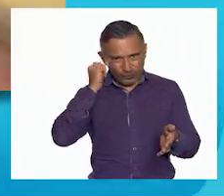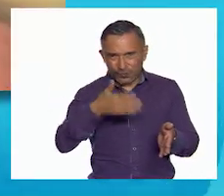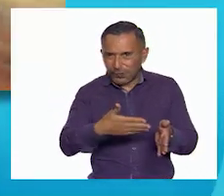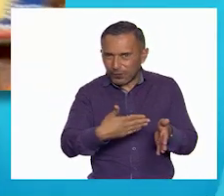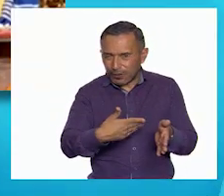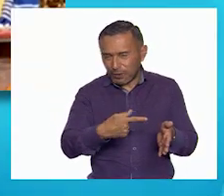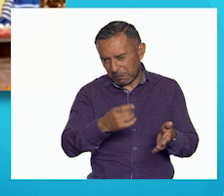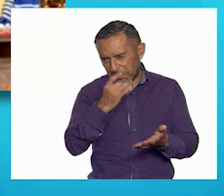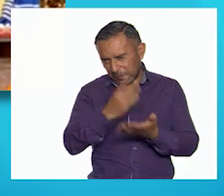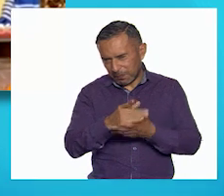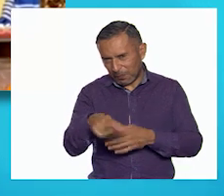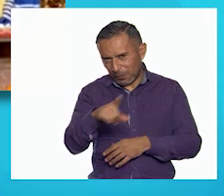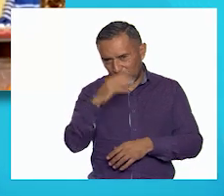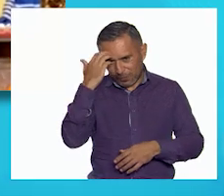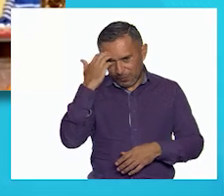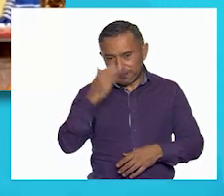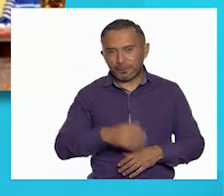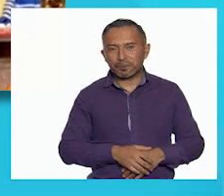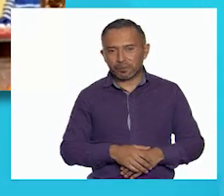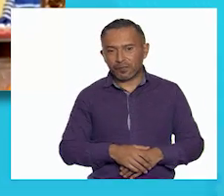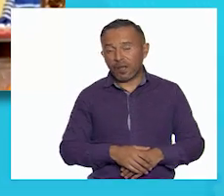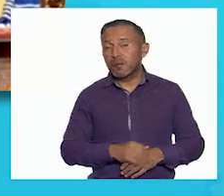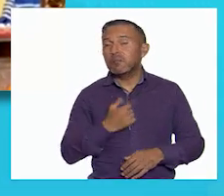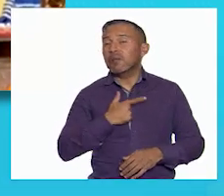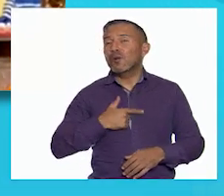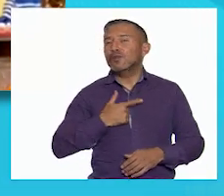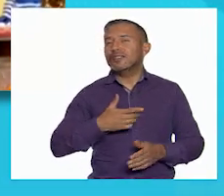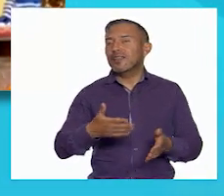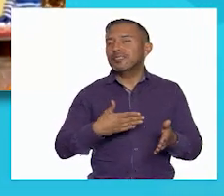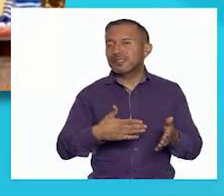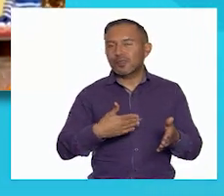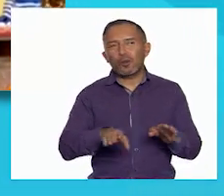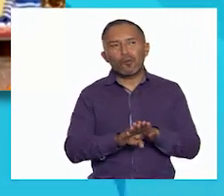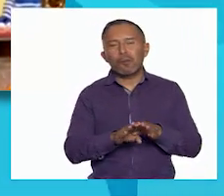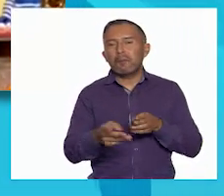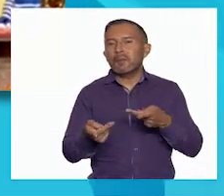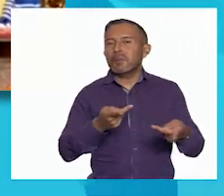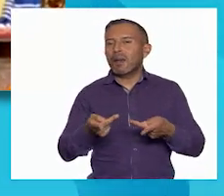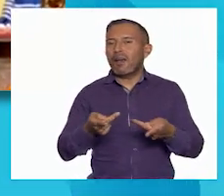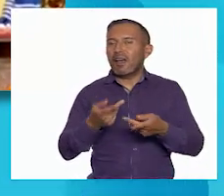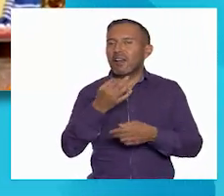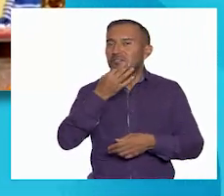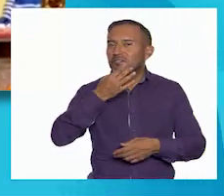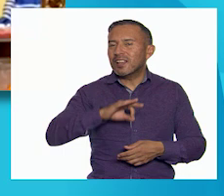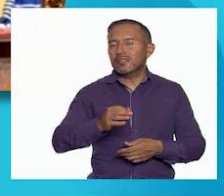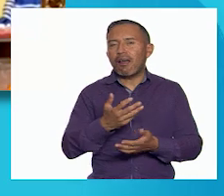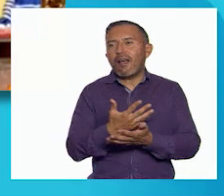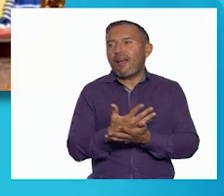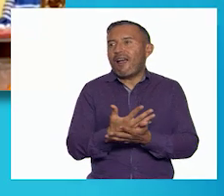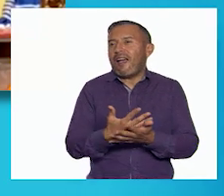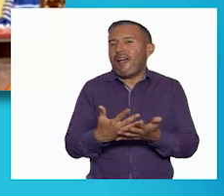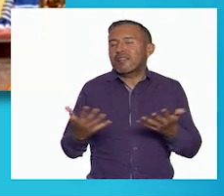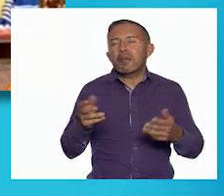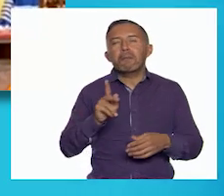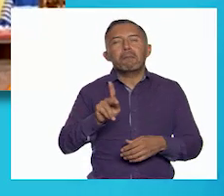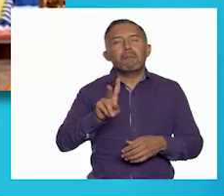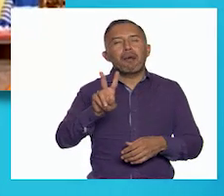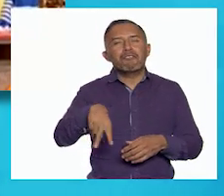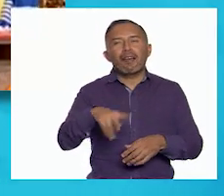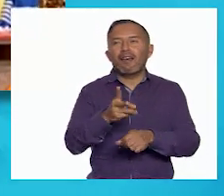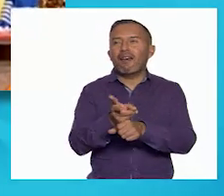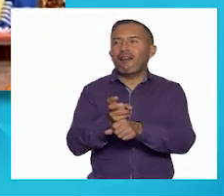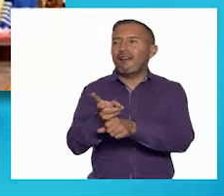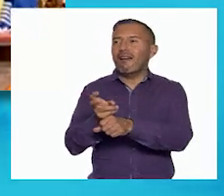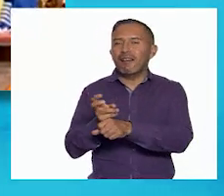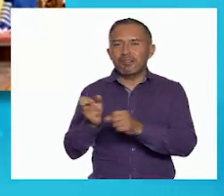conozcan, y nos gustaba guisar, hacer grandes fiestas como si en verdad fueran, y la